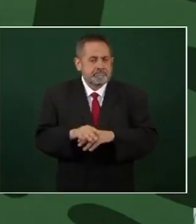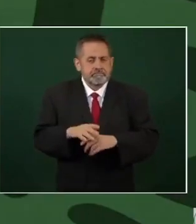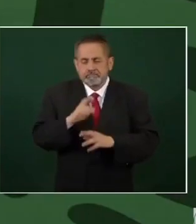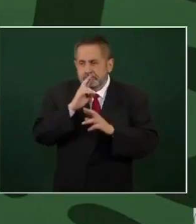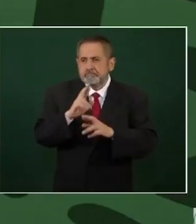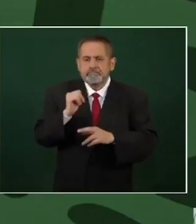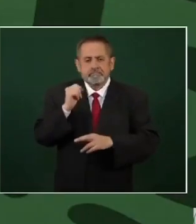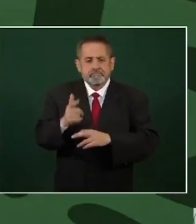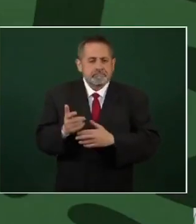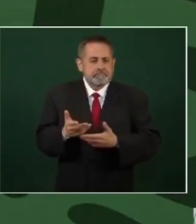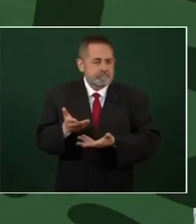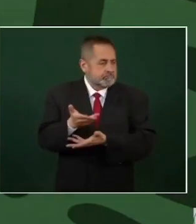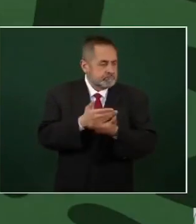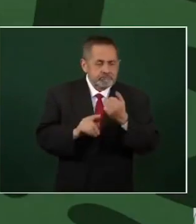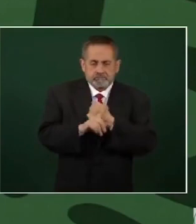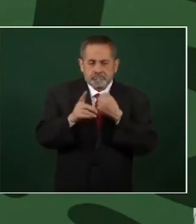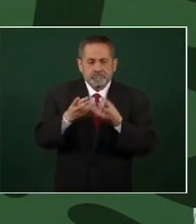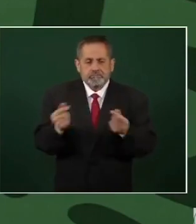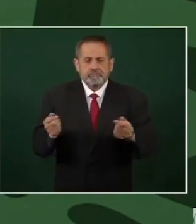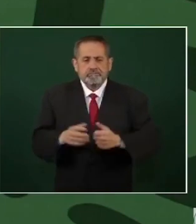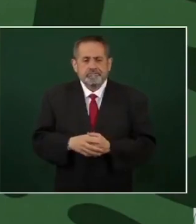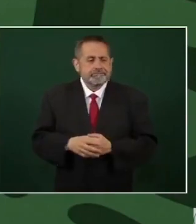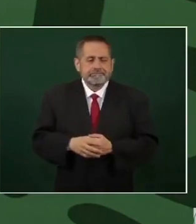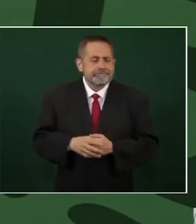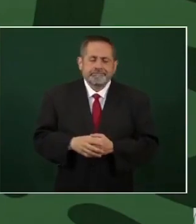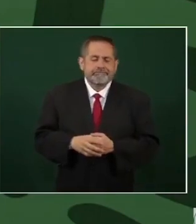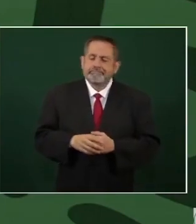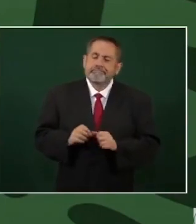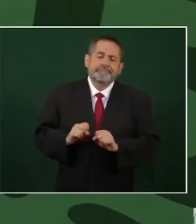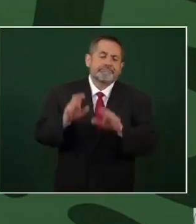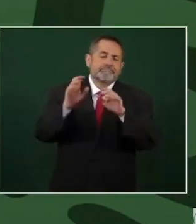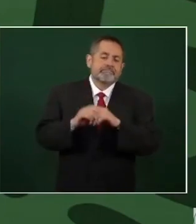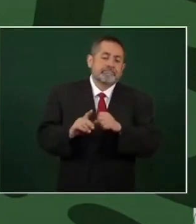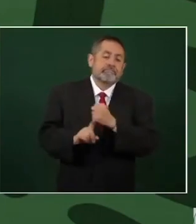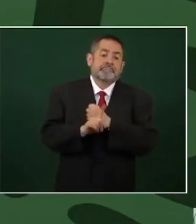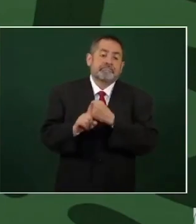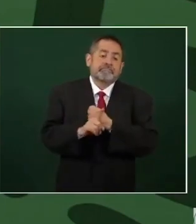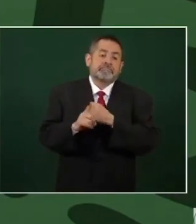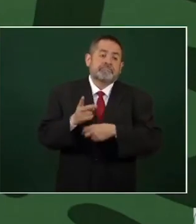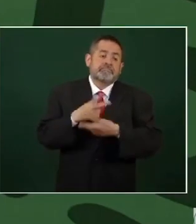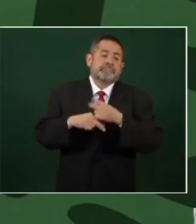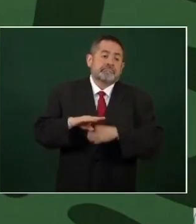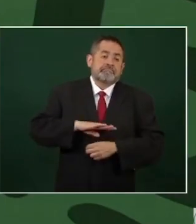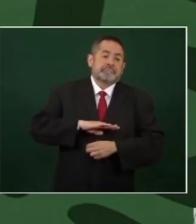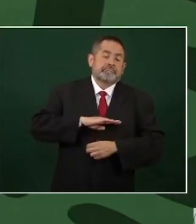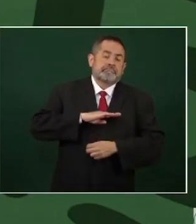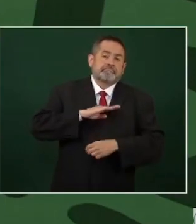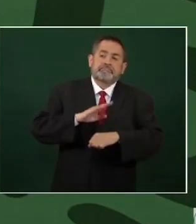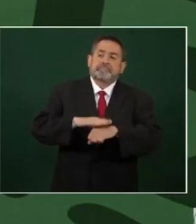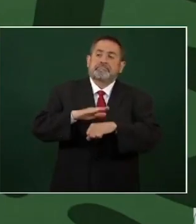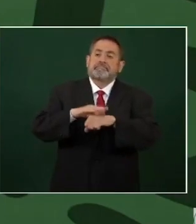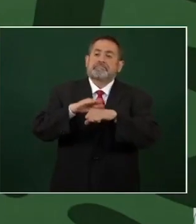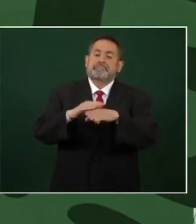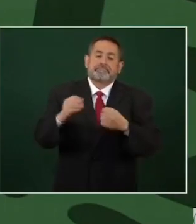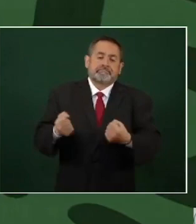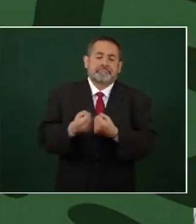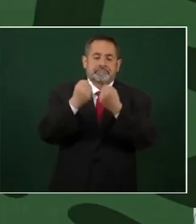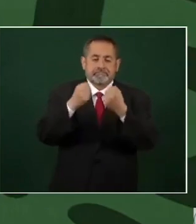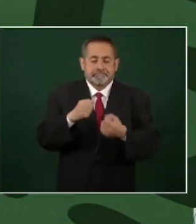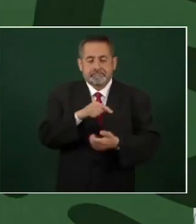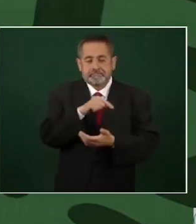resolver el problema, lo dejan. En este caso, es San